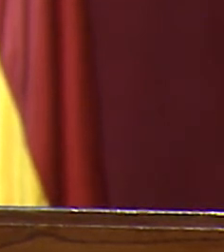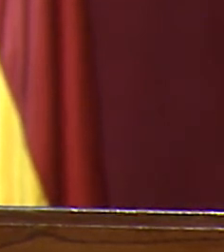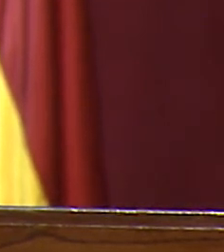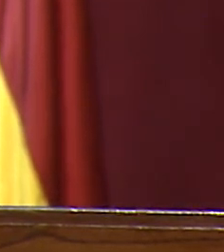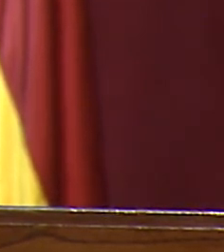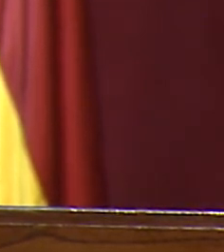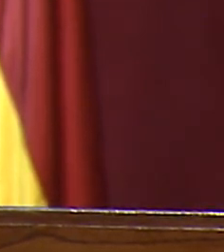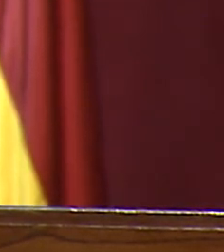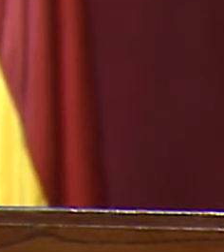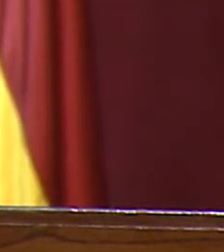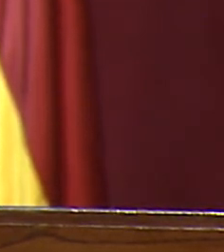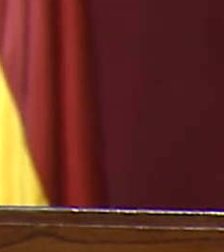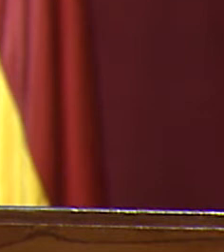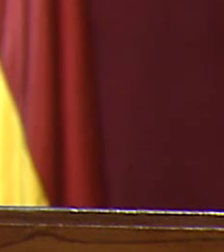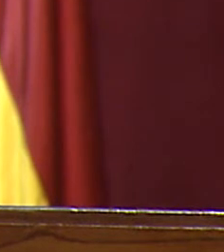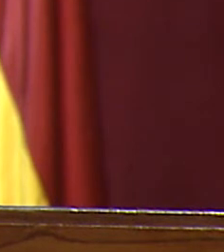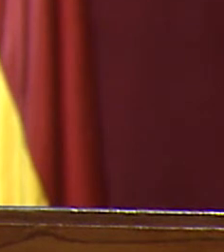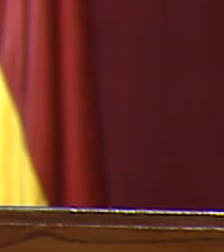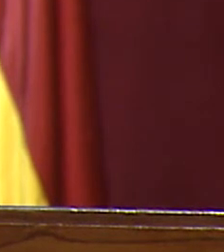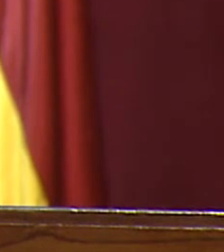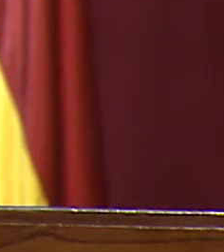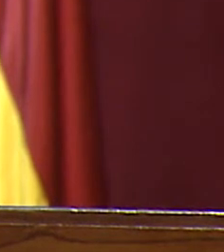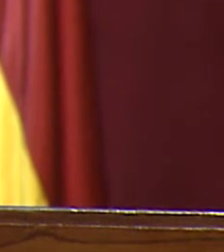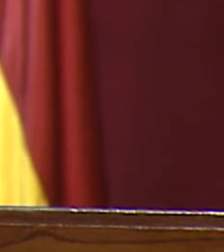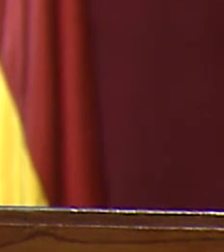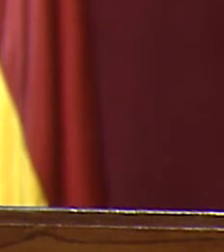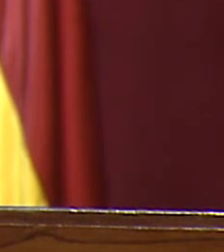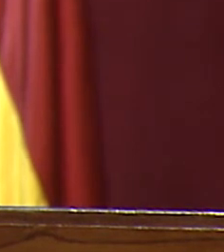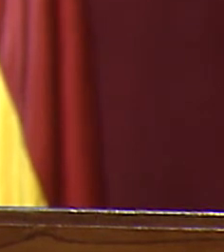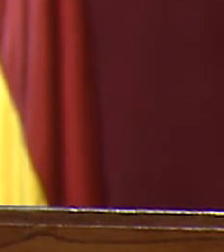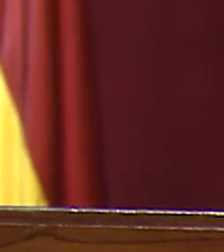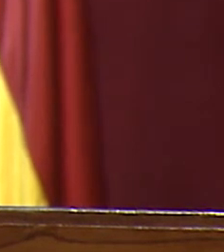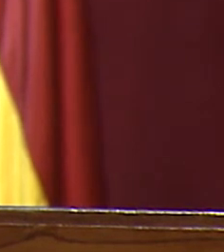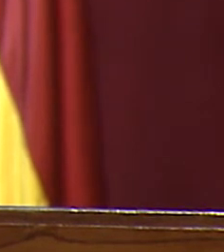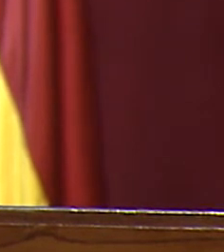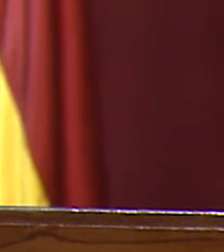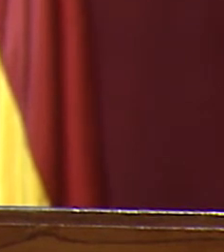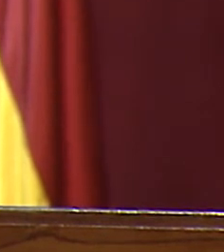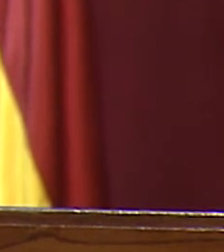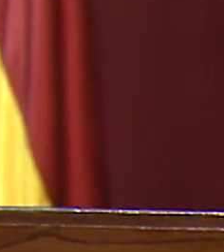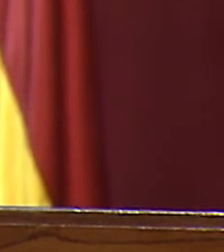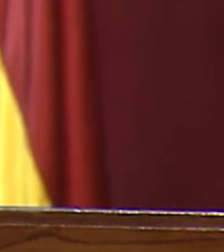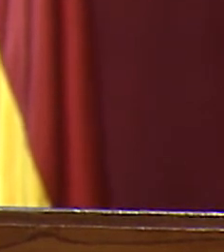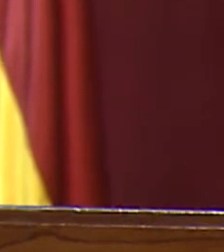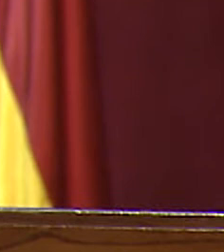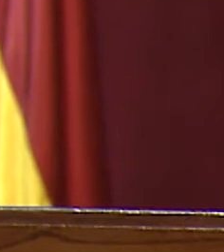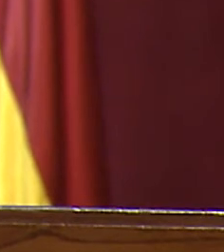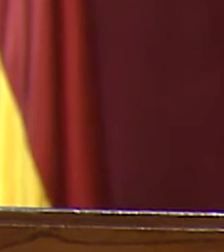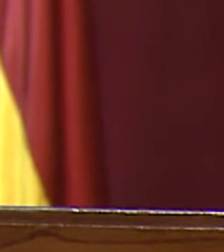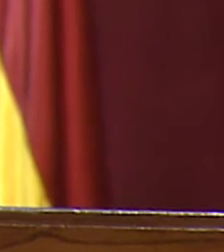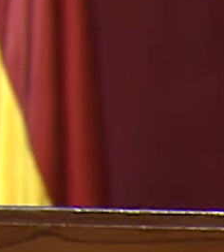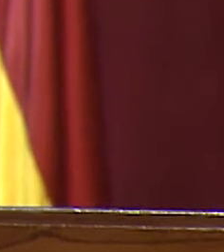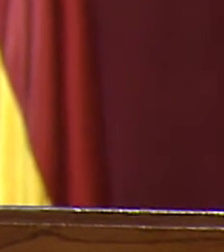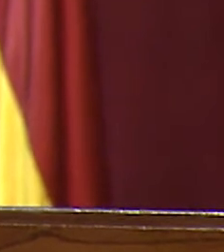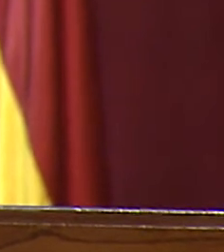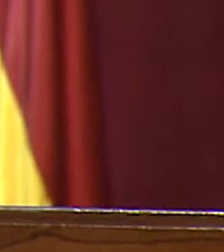universidad como un referente, aunque no he tenido la suerte de cursar mis estudios universitarios aquí, pero siempre me he sentido muy ligada y